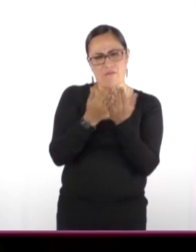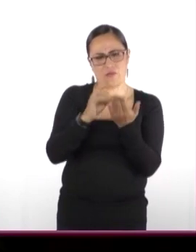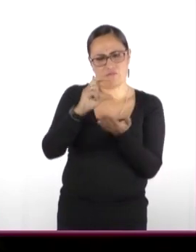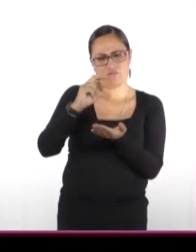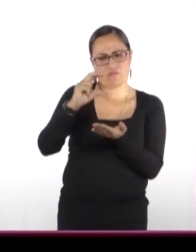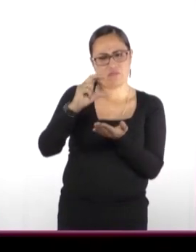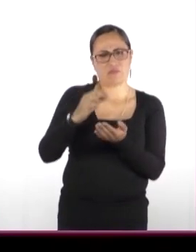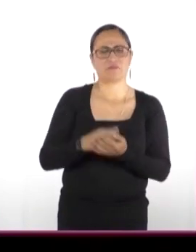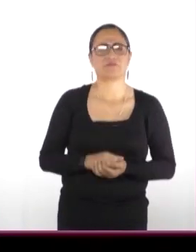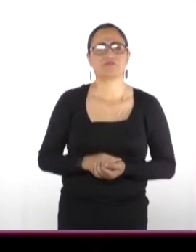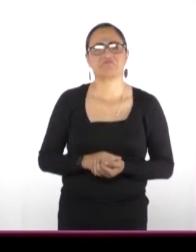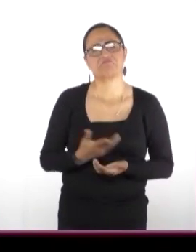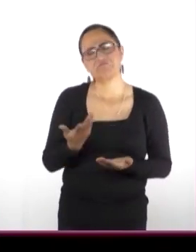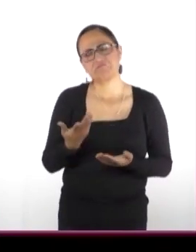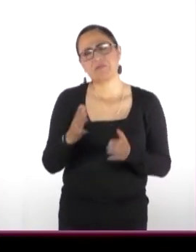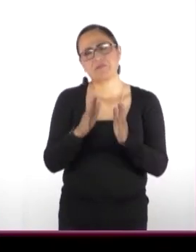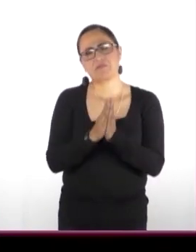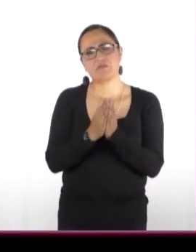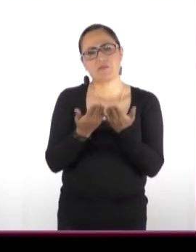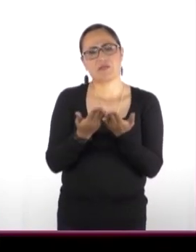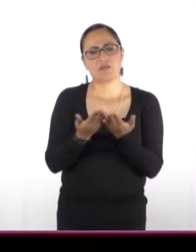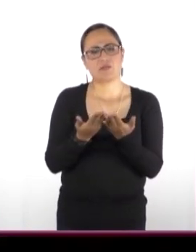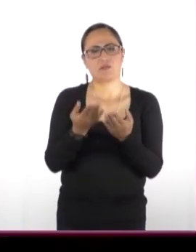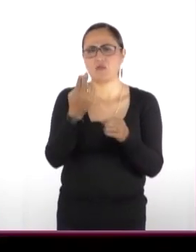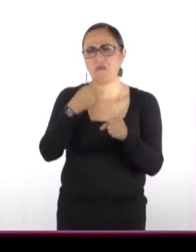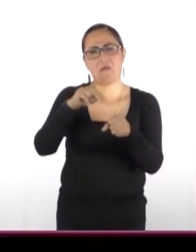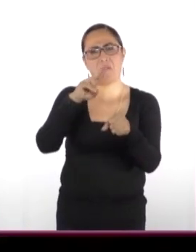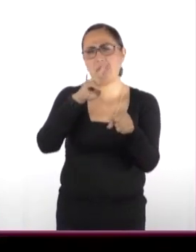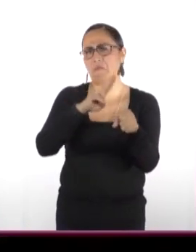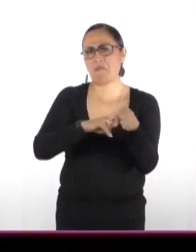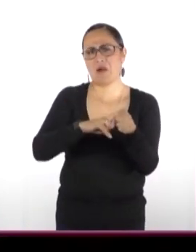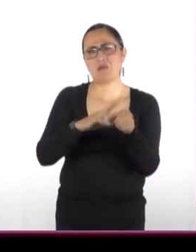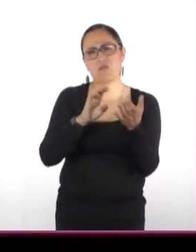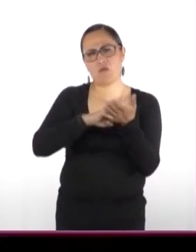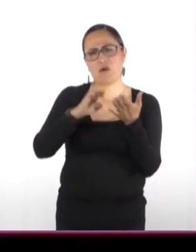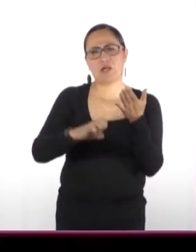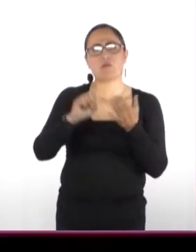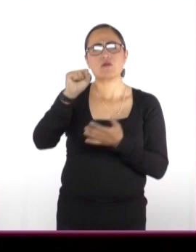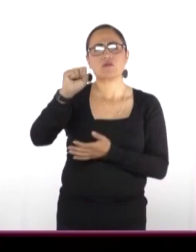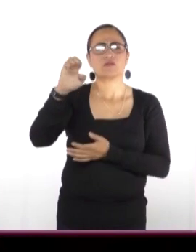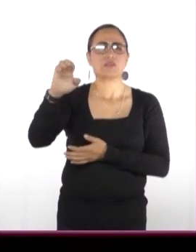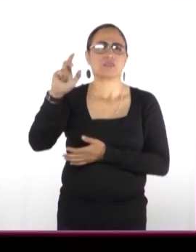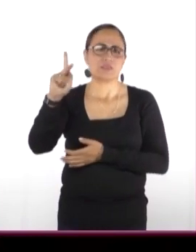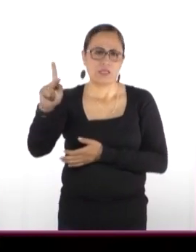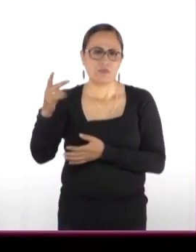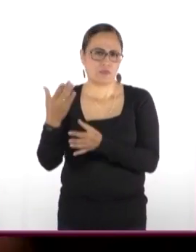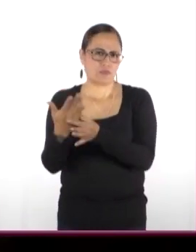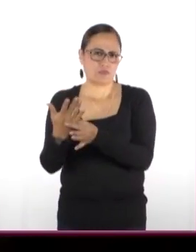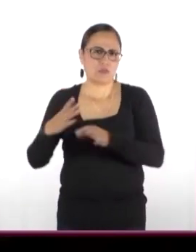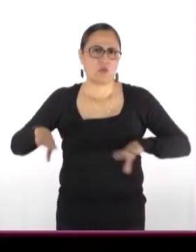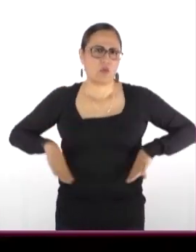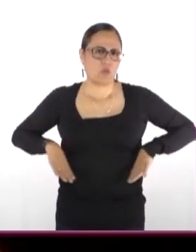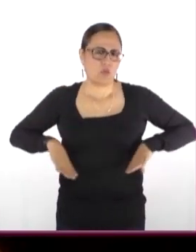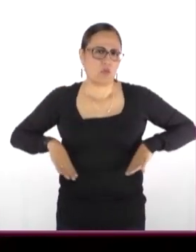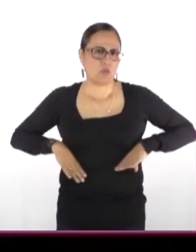Los convencionales, normalmente un libro para la SEP, por decir algo,